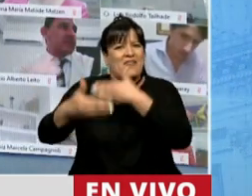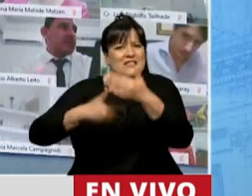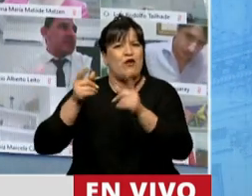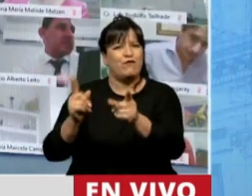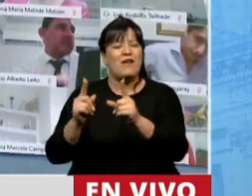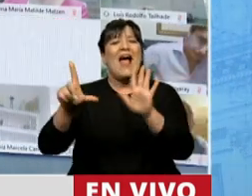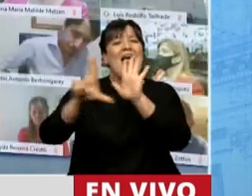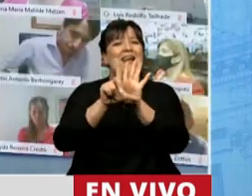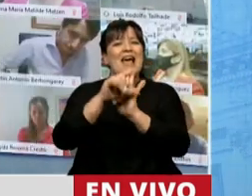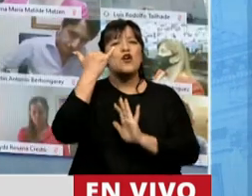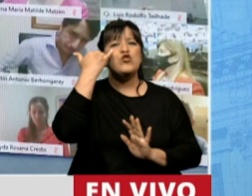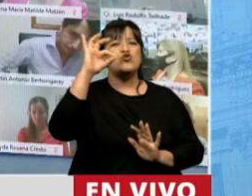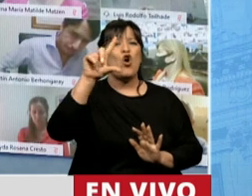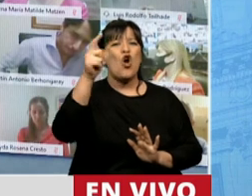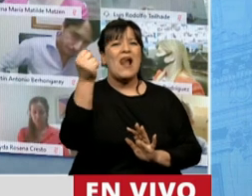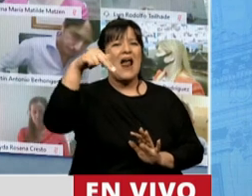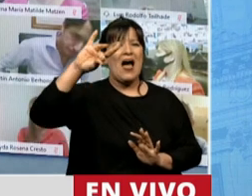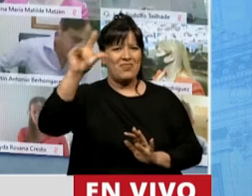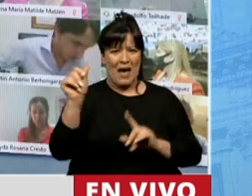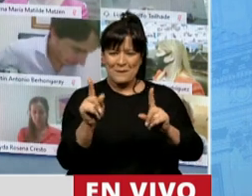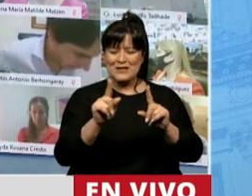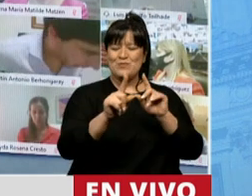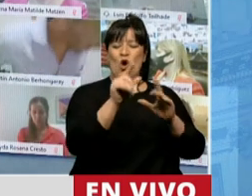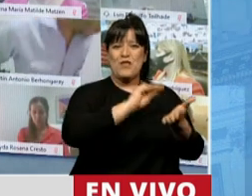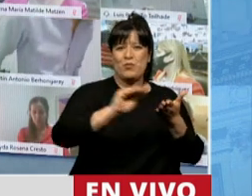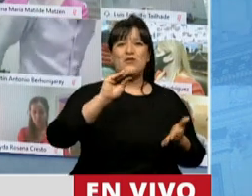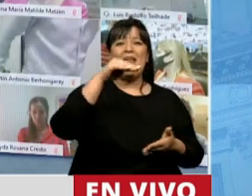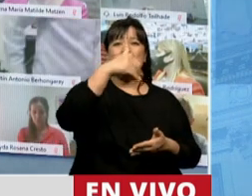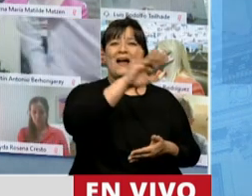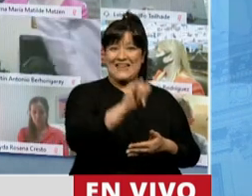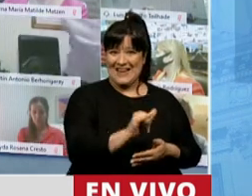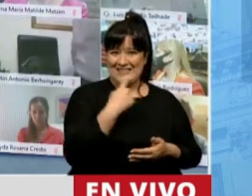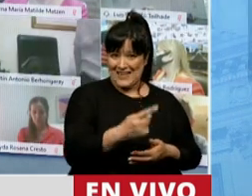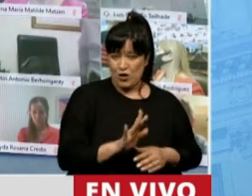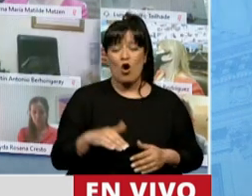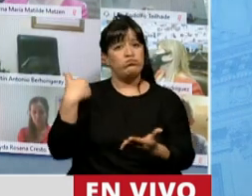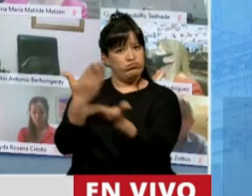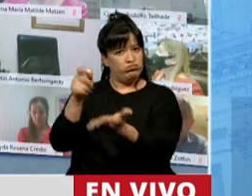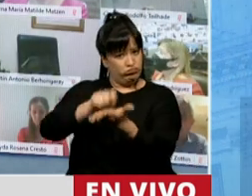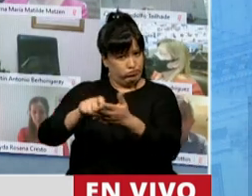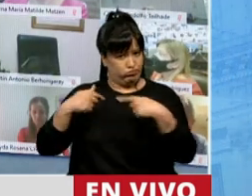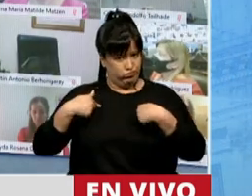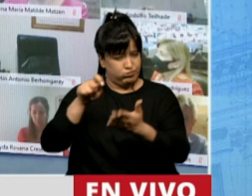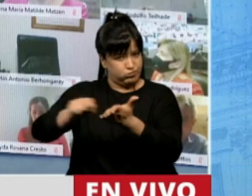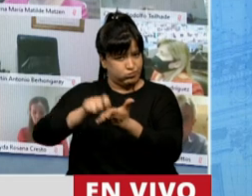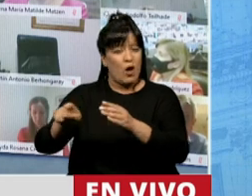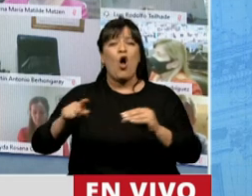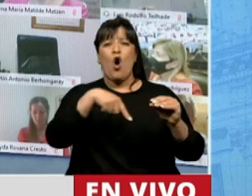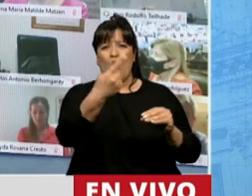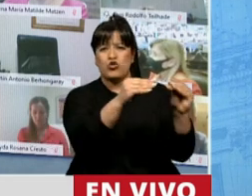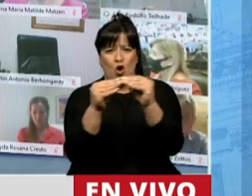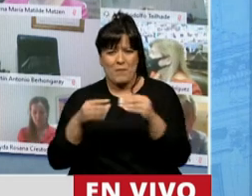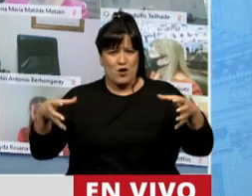Yolanda como mencionaba también la diputada Martínez la ley Yolanda que presenté de mi autoría junto con varios colegas del